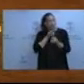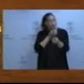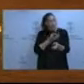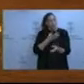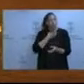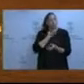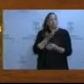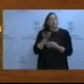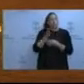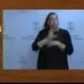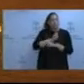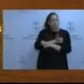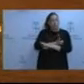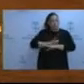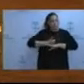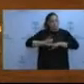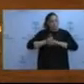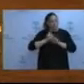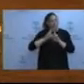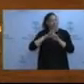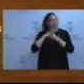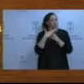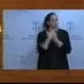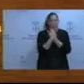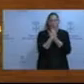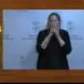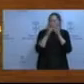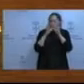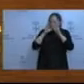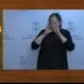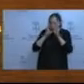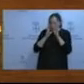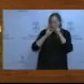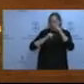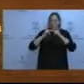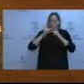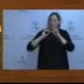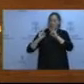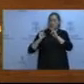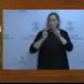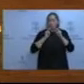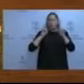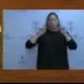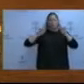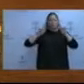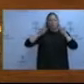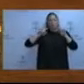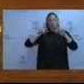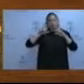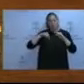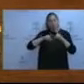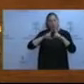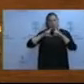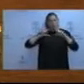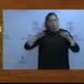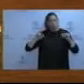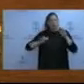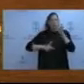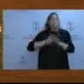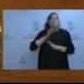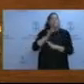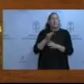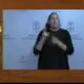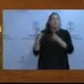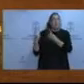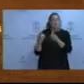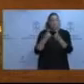portador de Ciudadanos, que hablaba de la situación catastrófica de las infraestructuras educativas asturianas, hablaba de la necesidad de aprobar